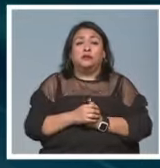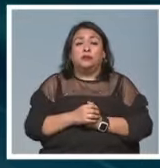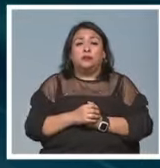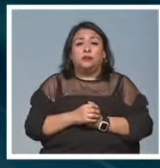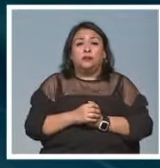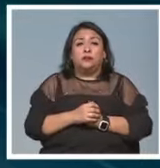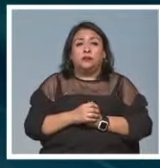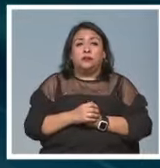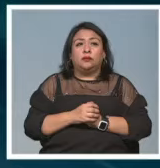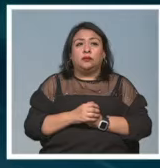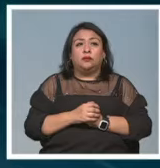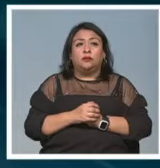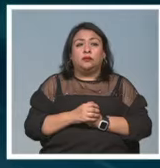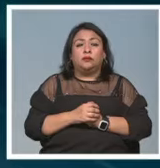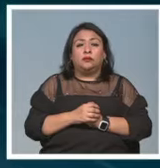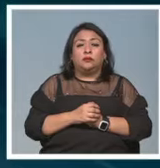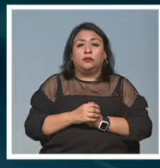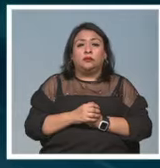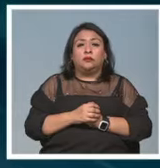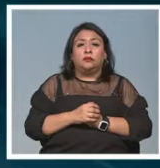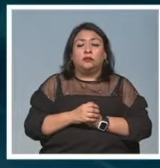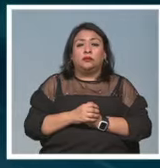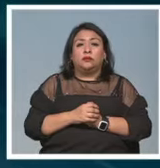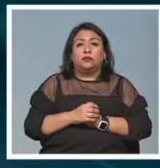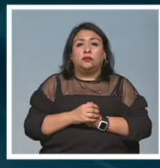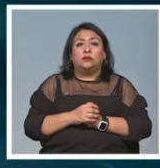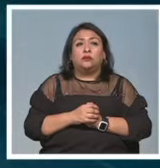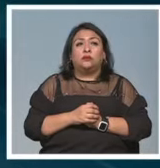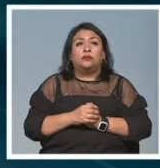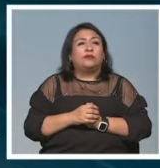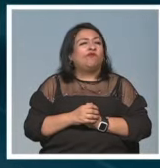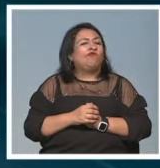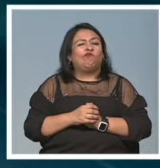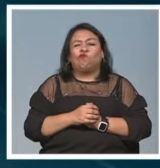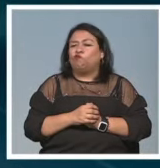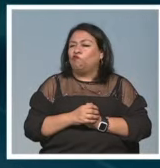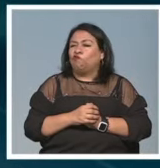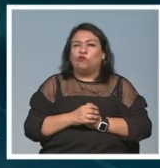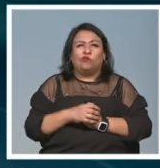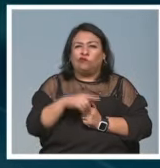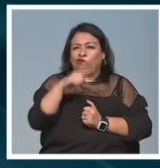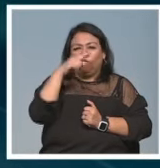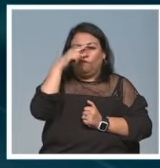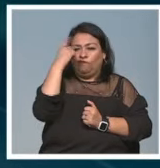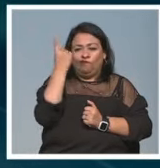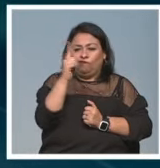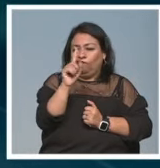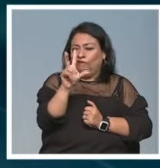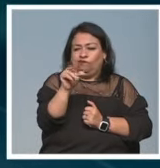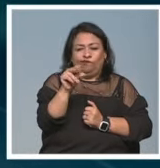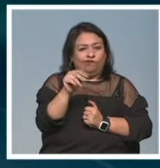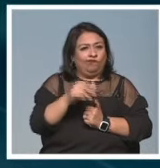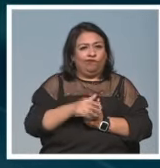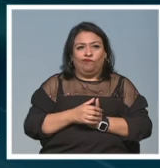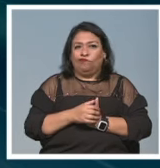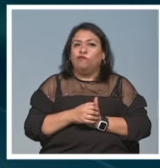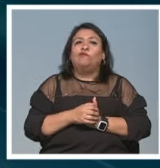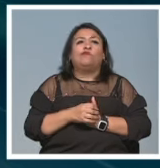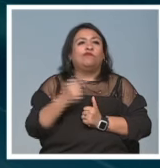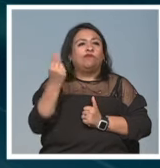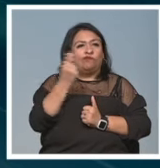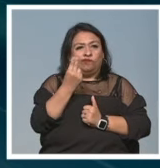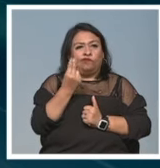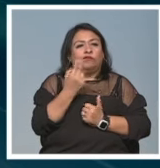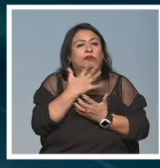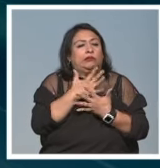que ninguno de los dos estaba invitado a la fiesta. No, no es nada fácil. Hay que amar